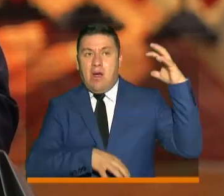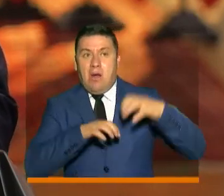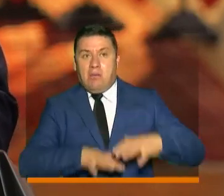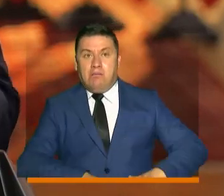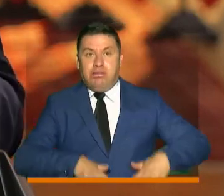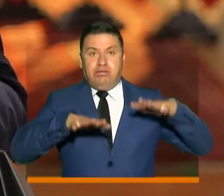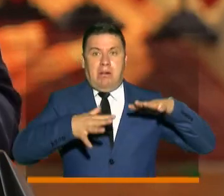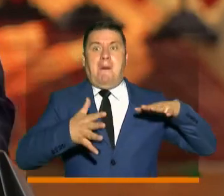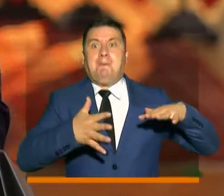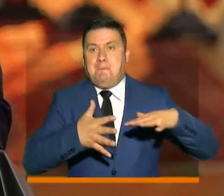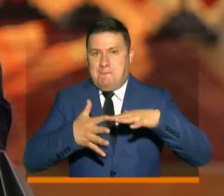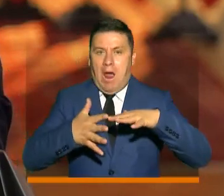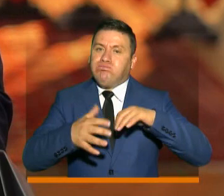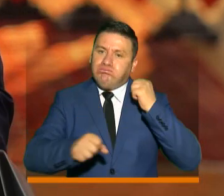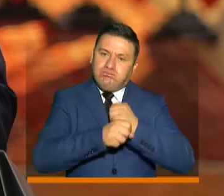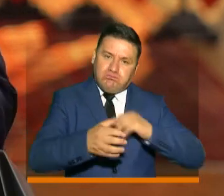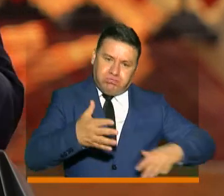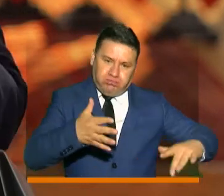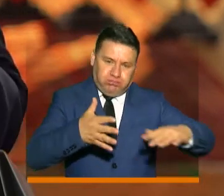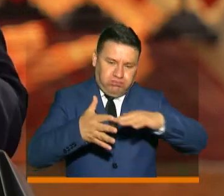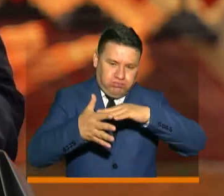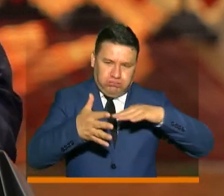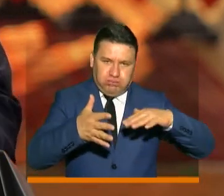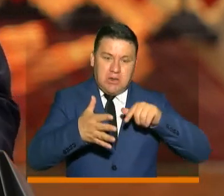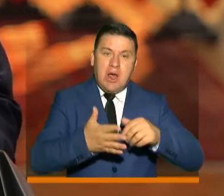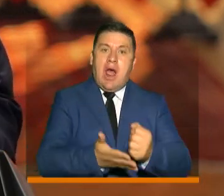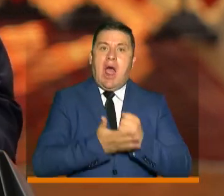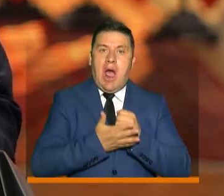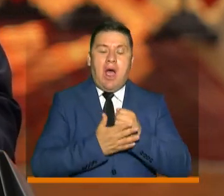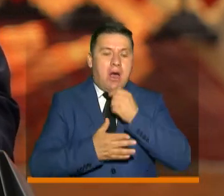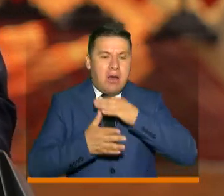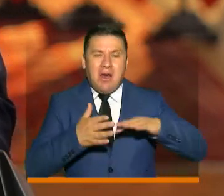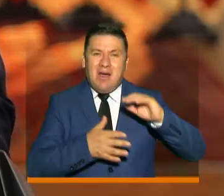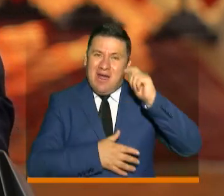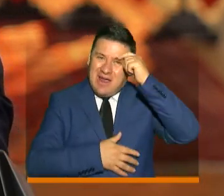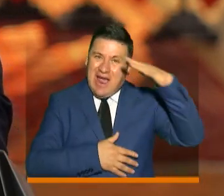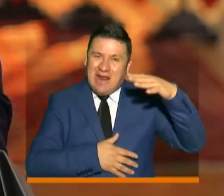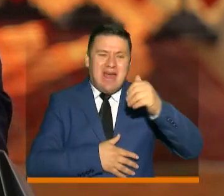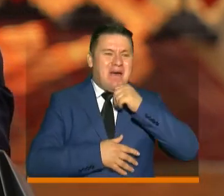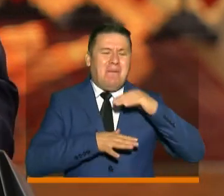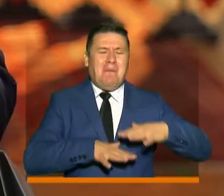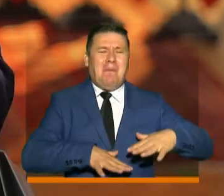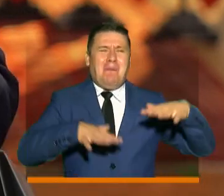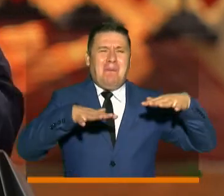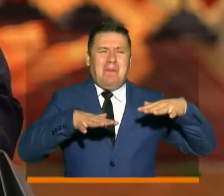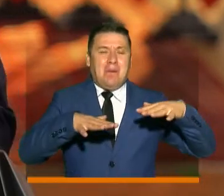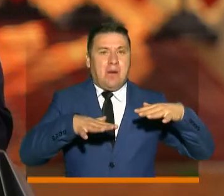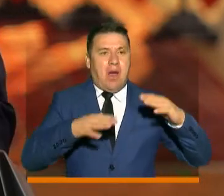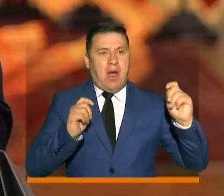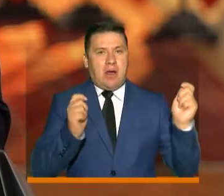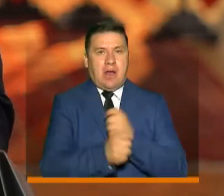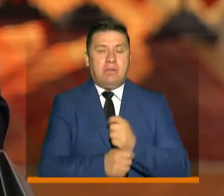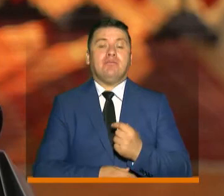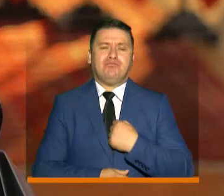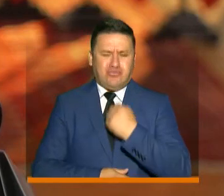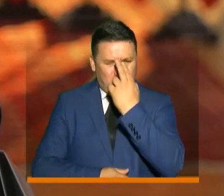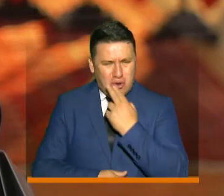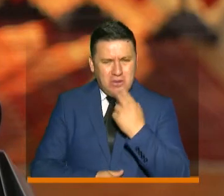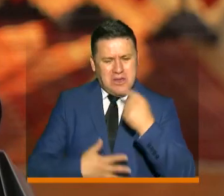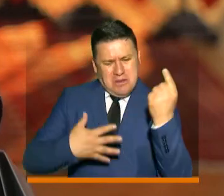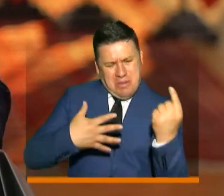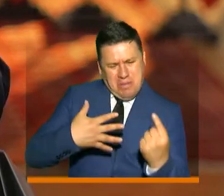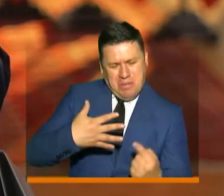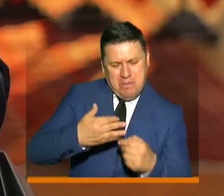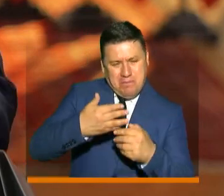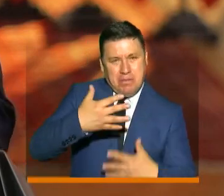y contribuirá a la descontaminación de la bahía de cartagena este compromiso con el crecimiento limpio